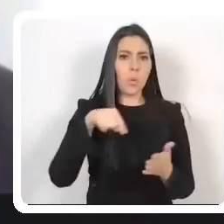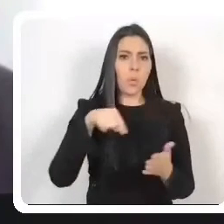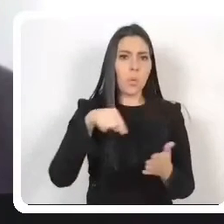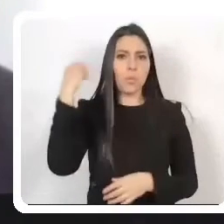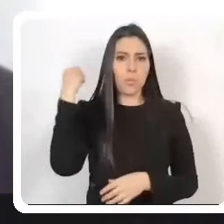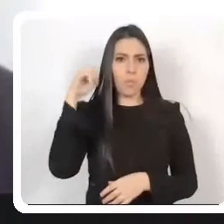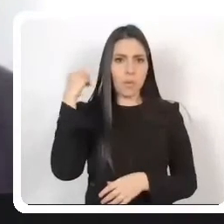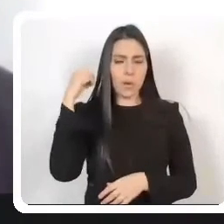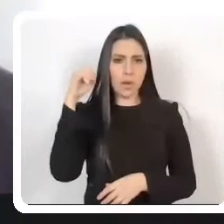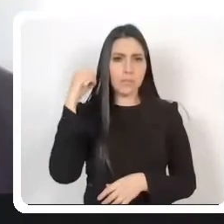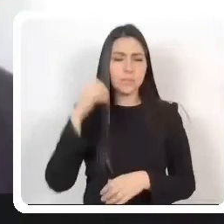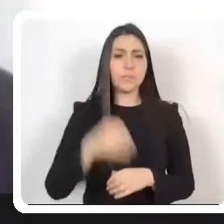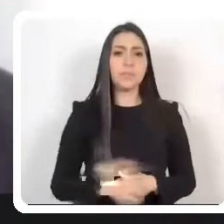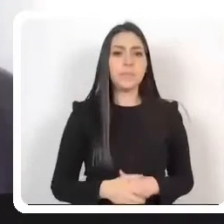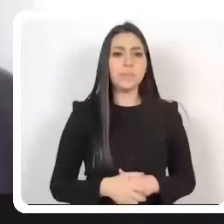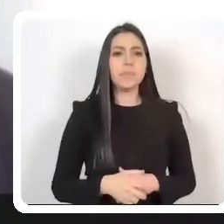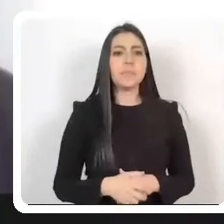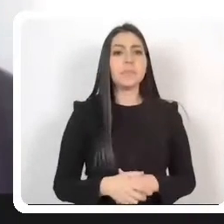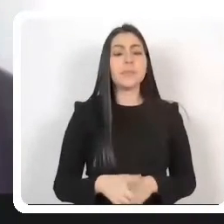Consecuentemente, obtuvo la